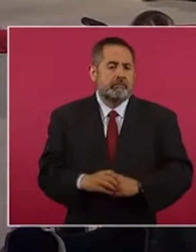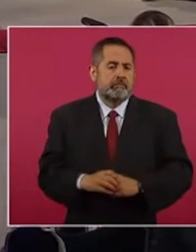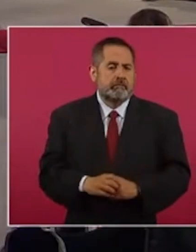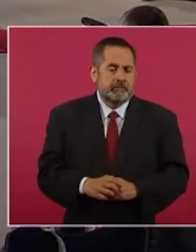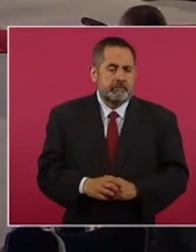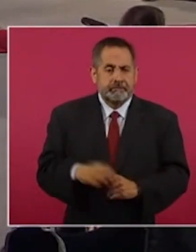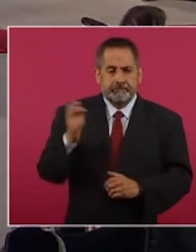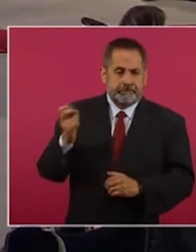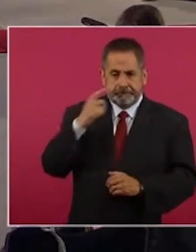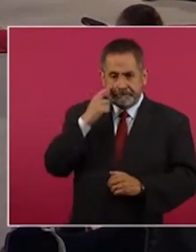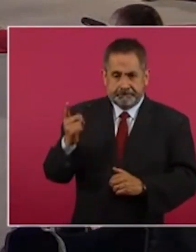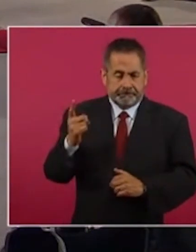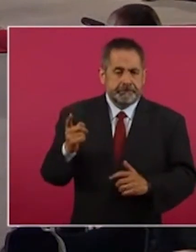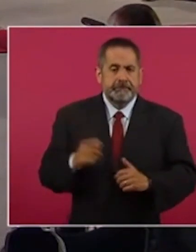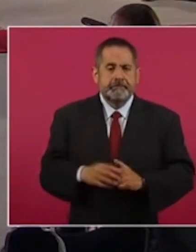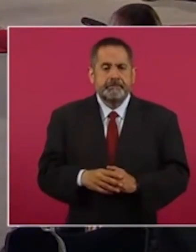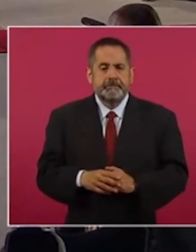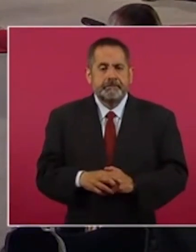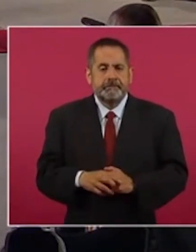esto es